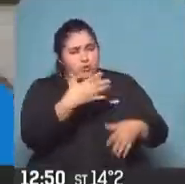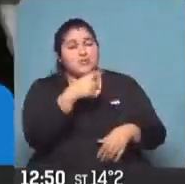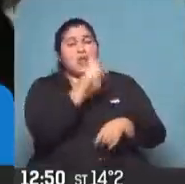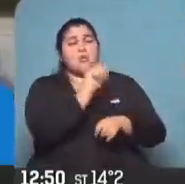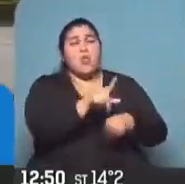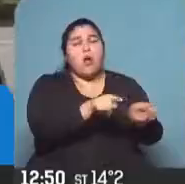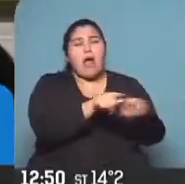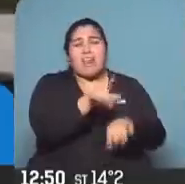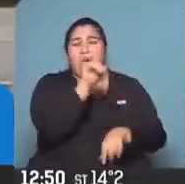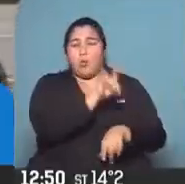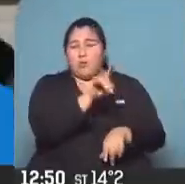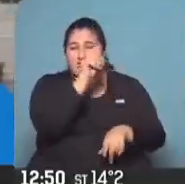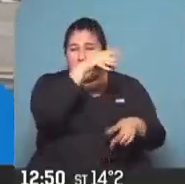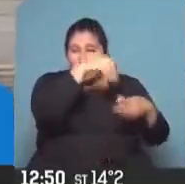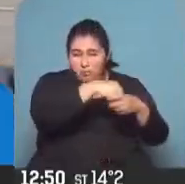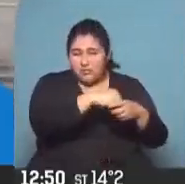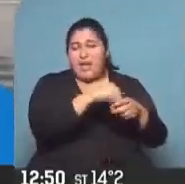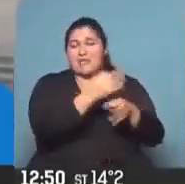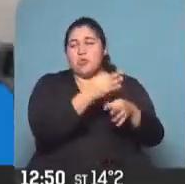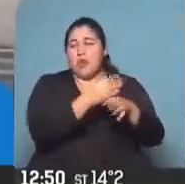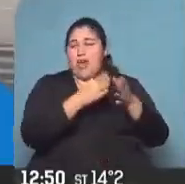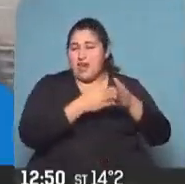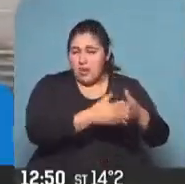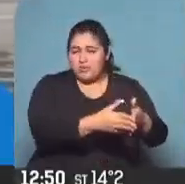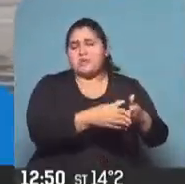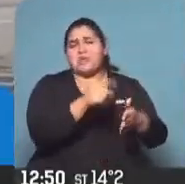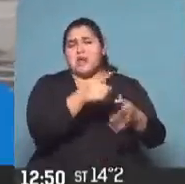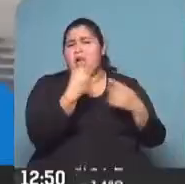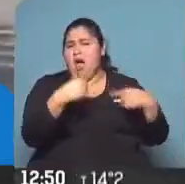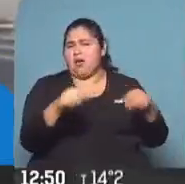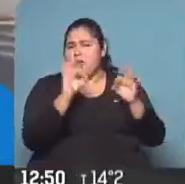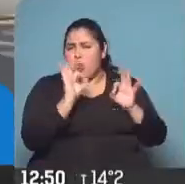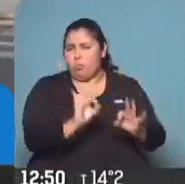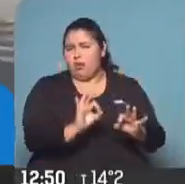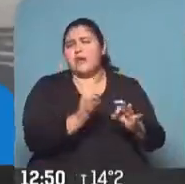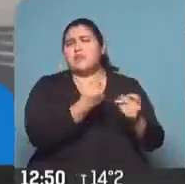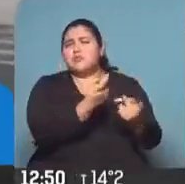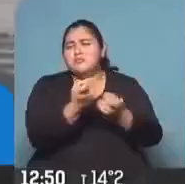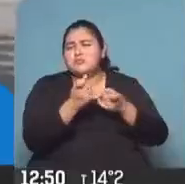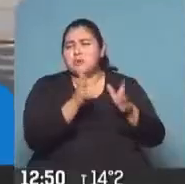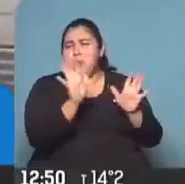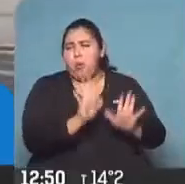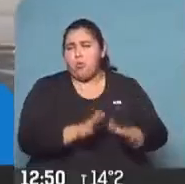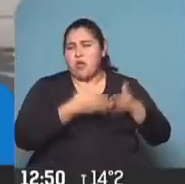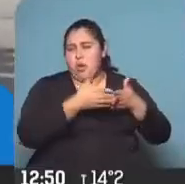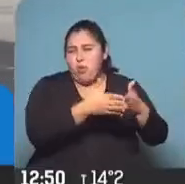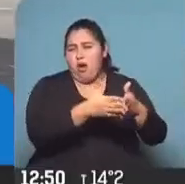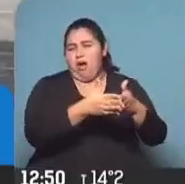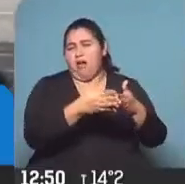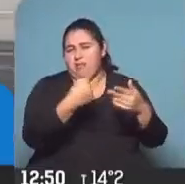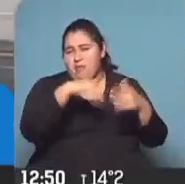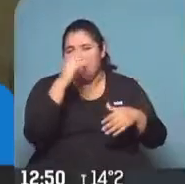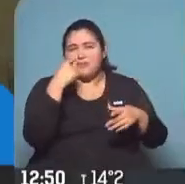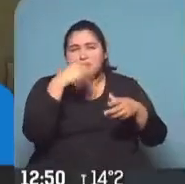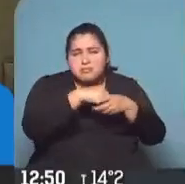universitario que se cursan en la escuela de náutica contemplan todos los aspectos necesarios en la conducción de los buques ultramar en el área cubierta